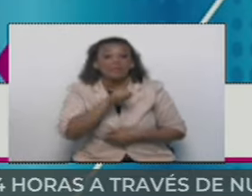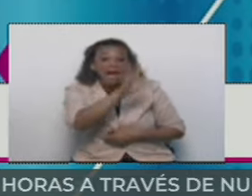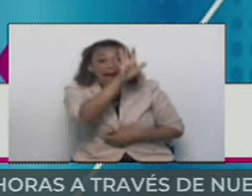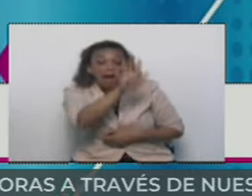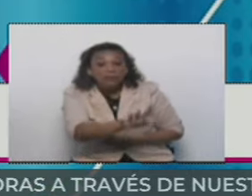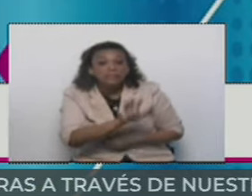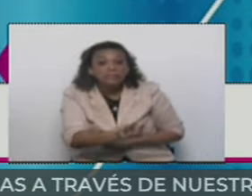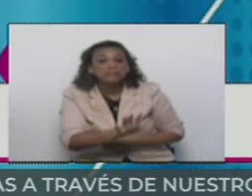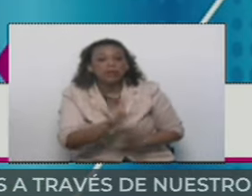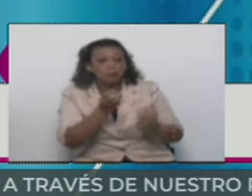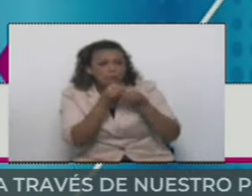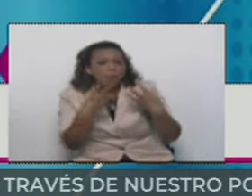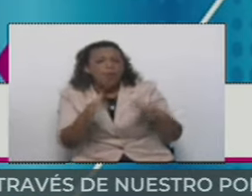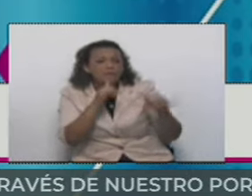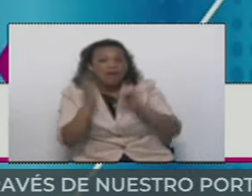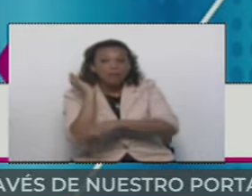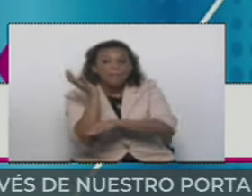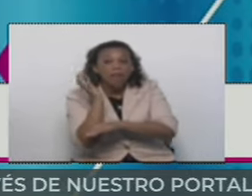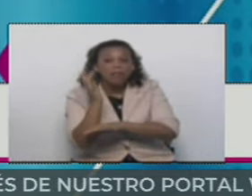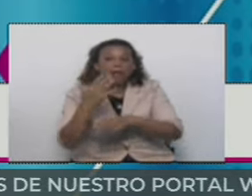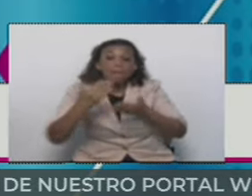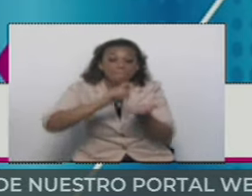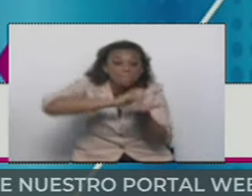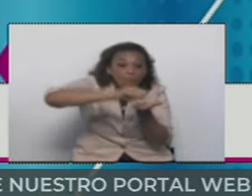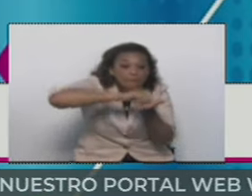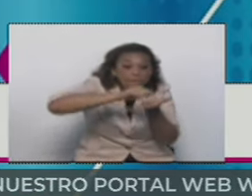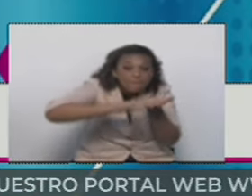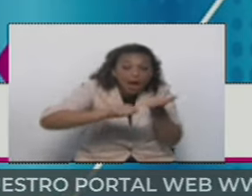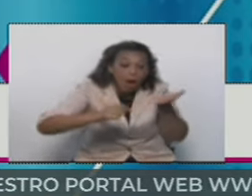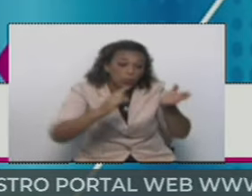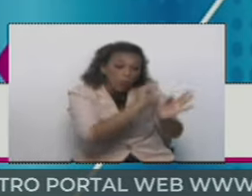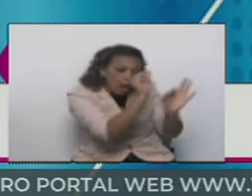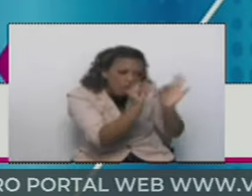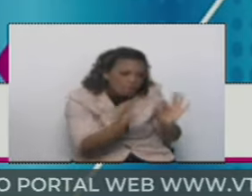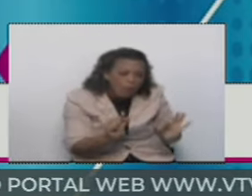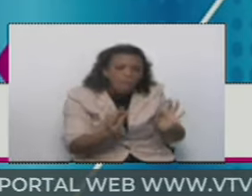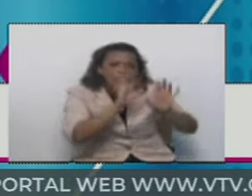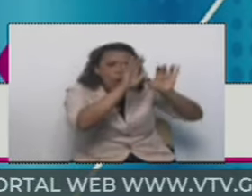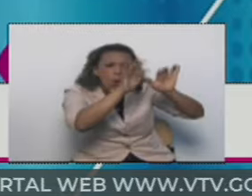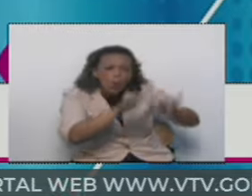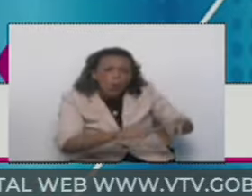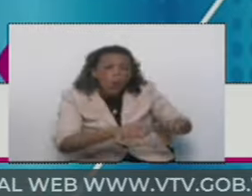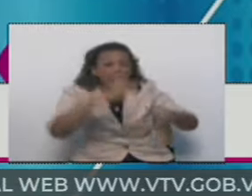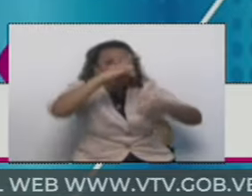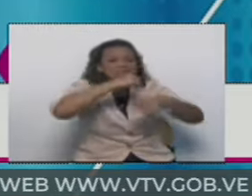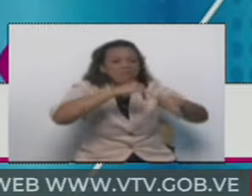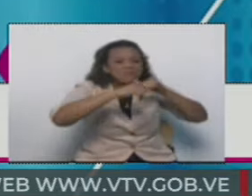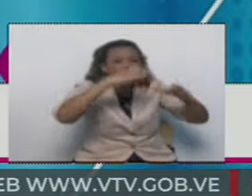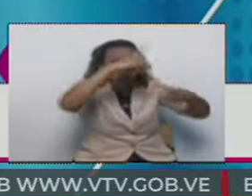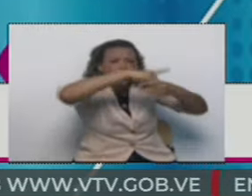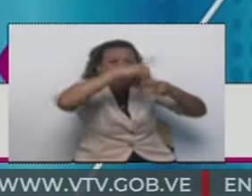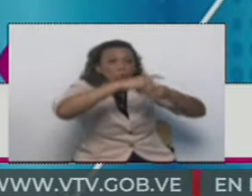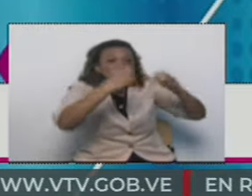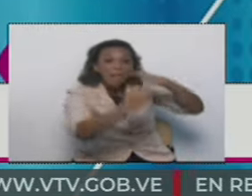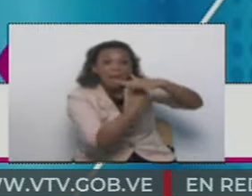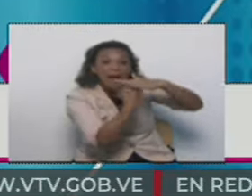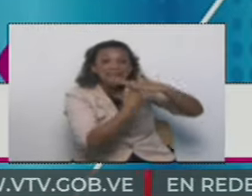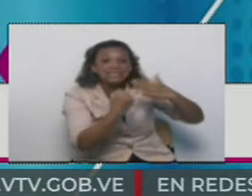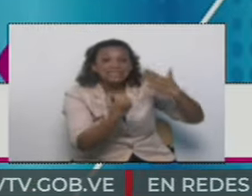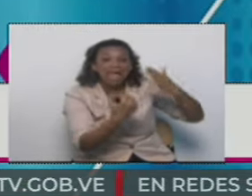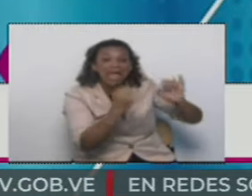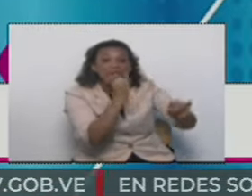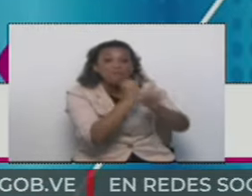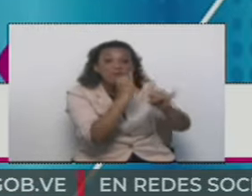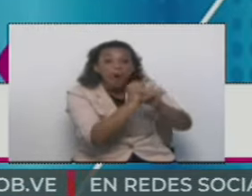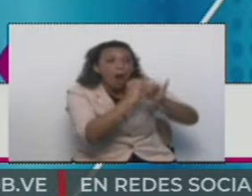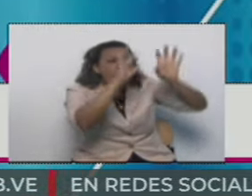que buena parte de las asambleas están siendo procesadas con Big Data, están siendo procesadas con minería de datos y están generando una base de datos georreferenciada